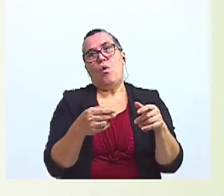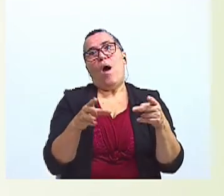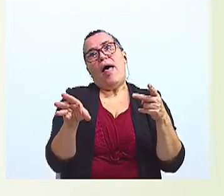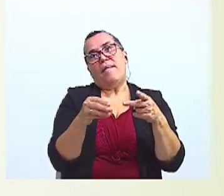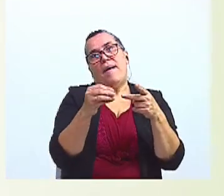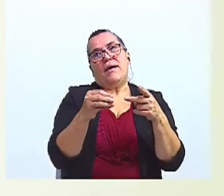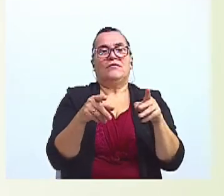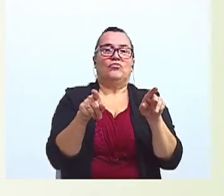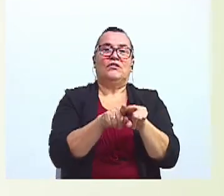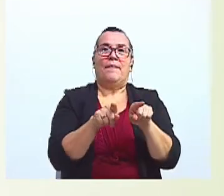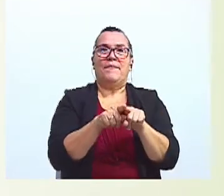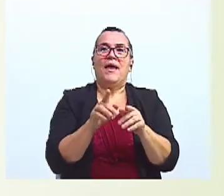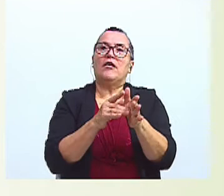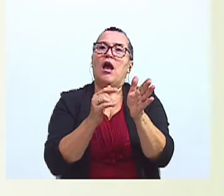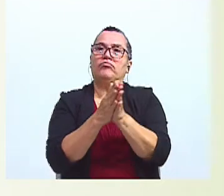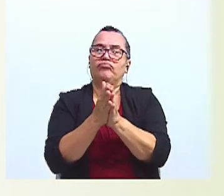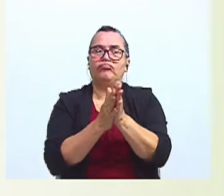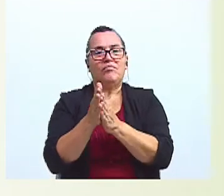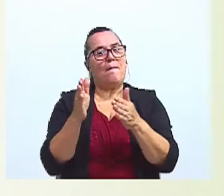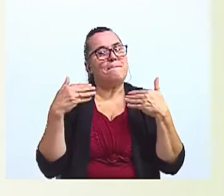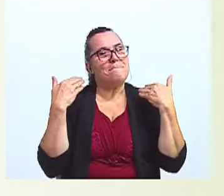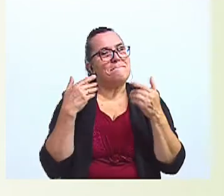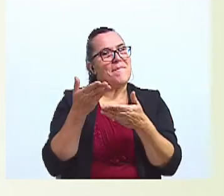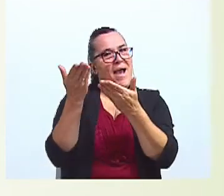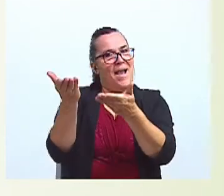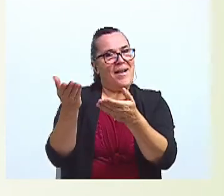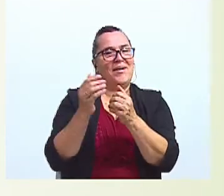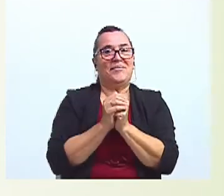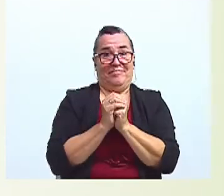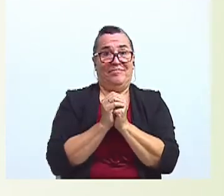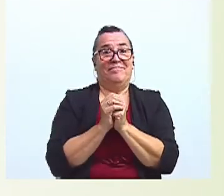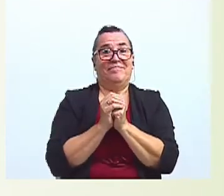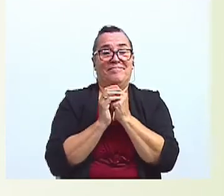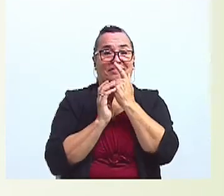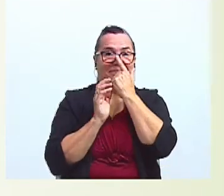además, aprovechamos para felicitarlo.